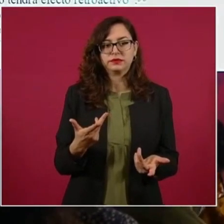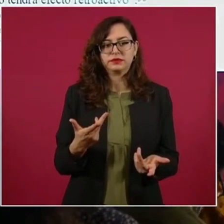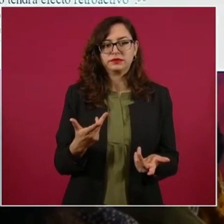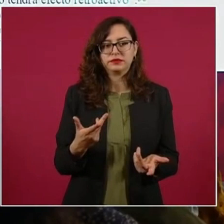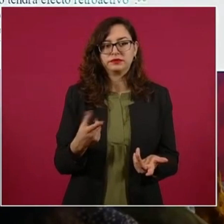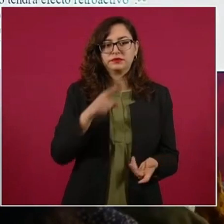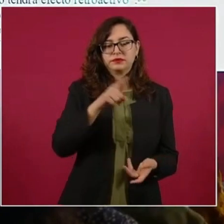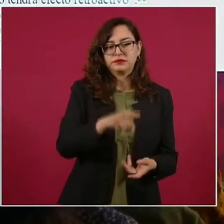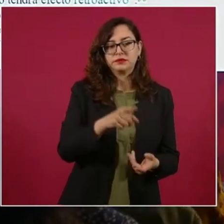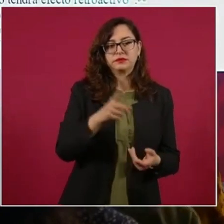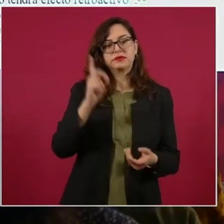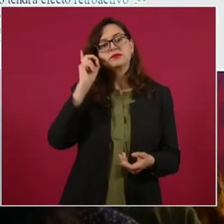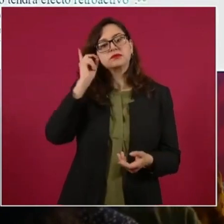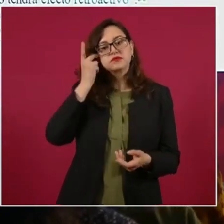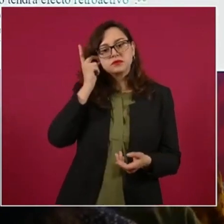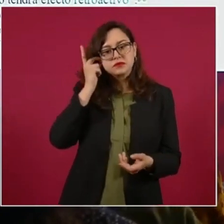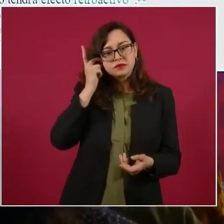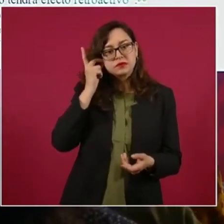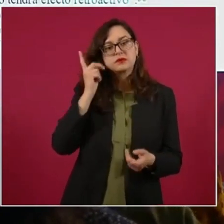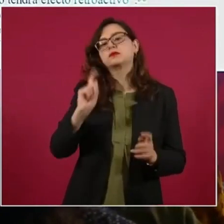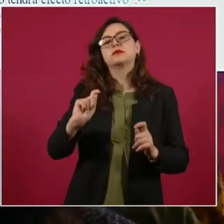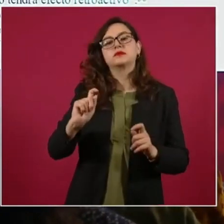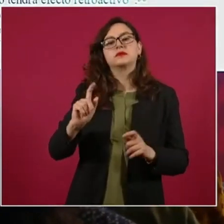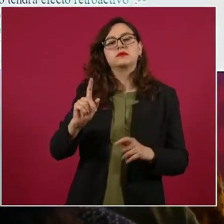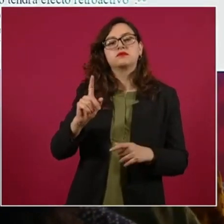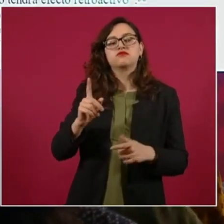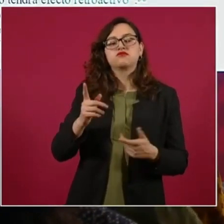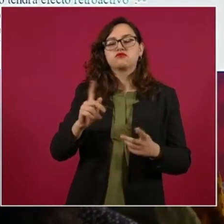una yegua a de la Huerta